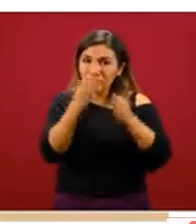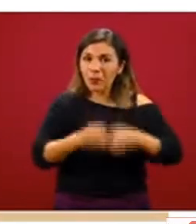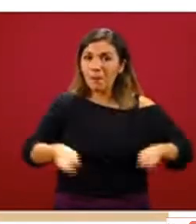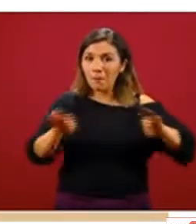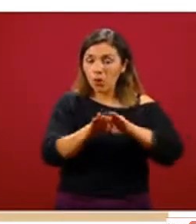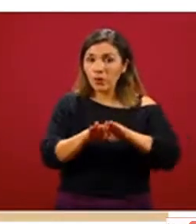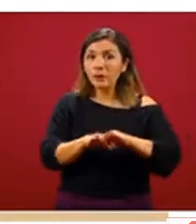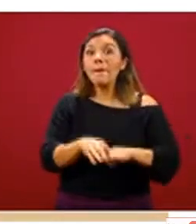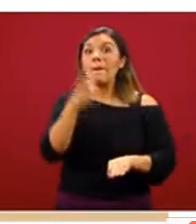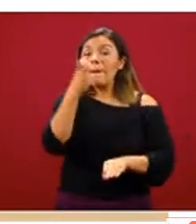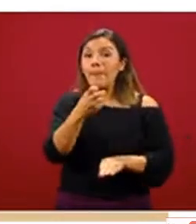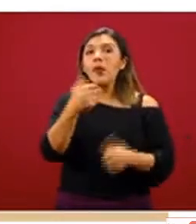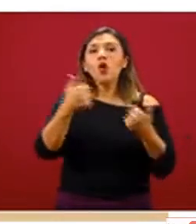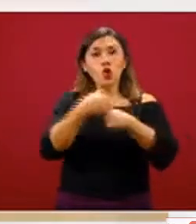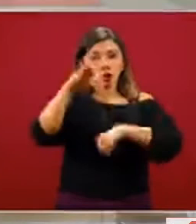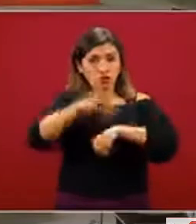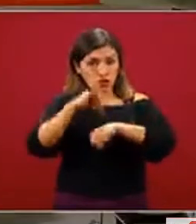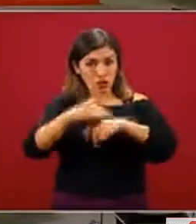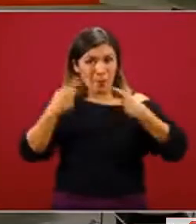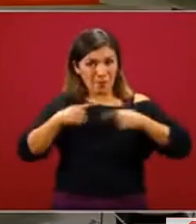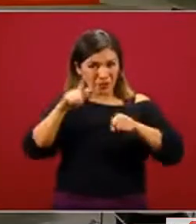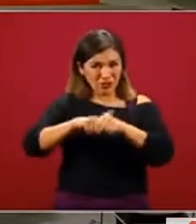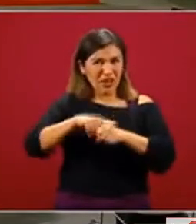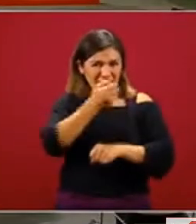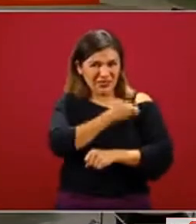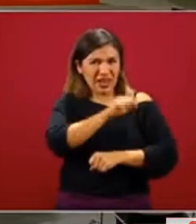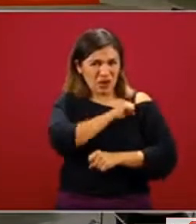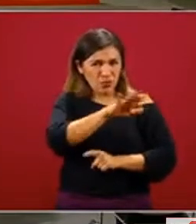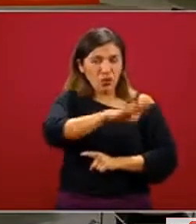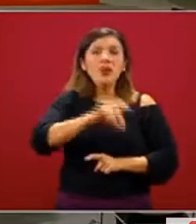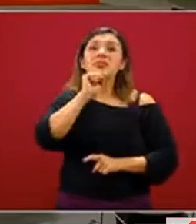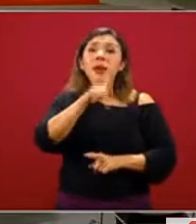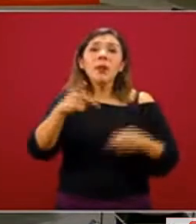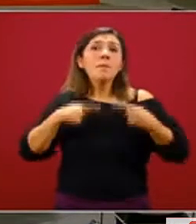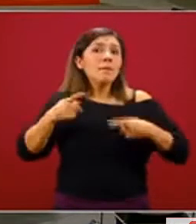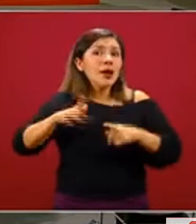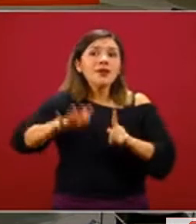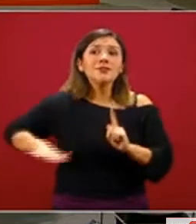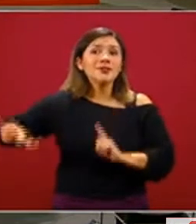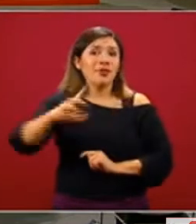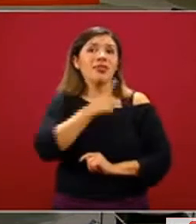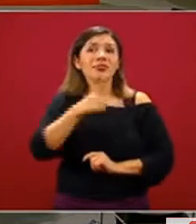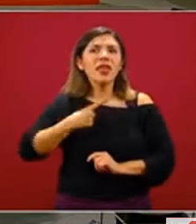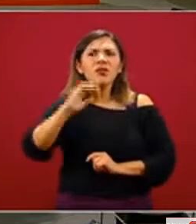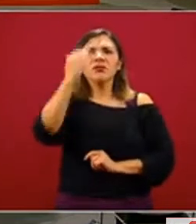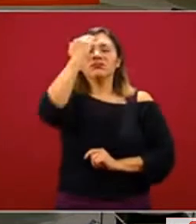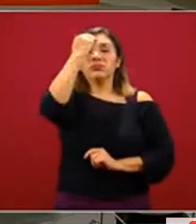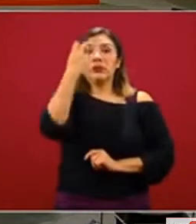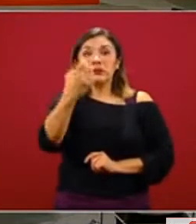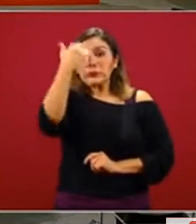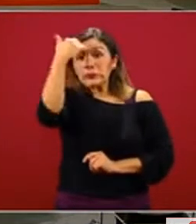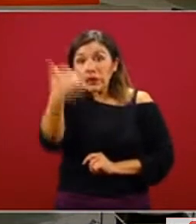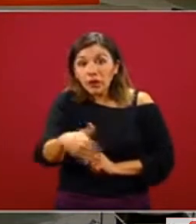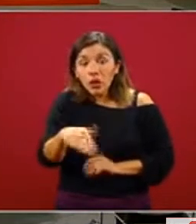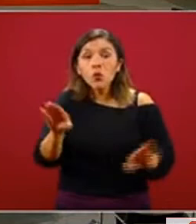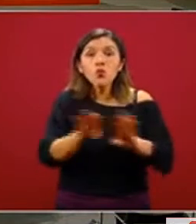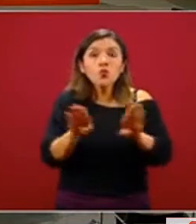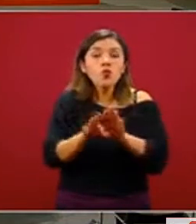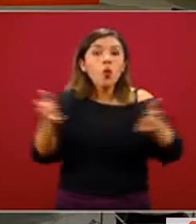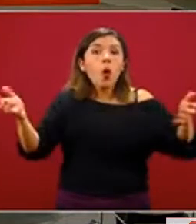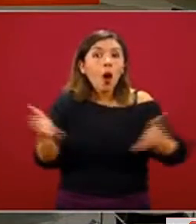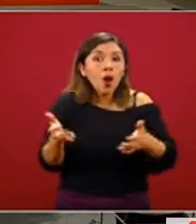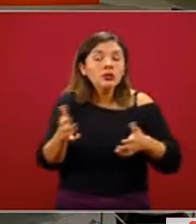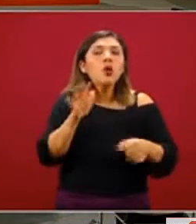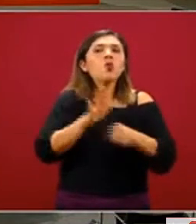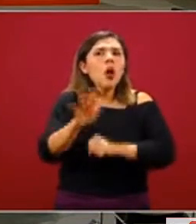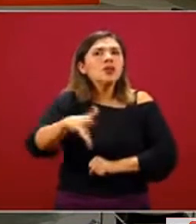no solamente los médicos y el personal de salud, sino también la población. La población también tiene que conocer esto y también tiene que saber cuáles son